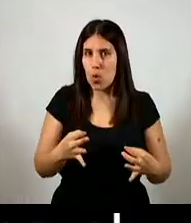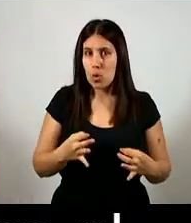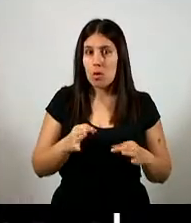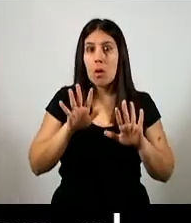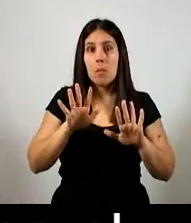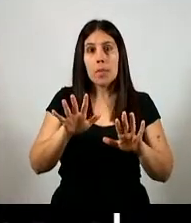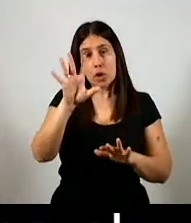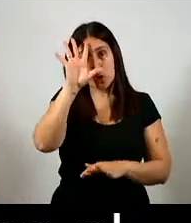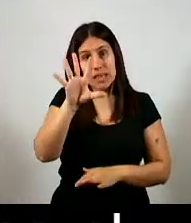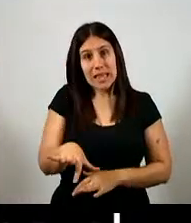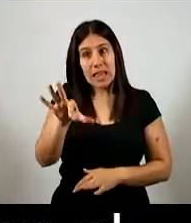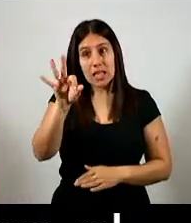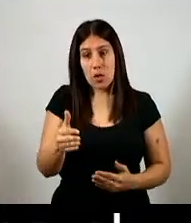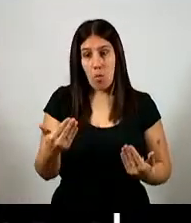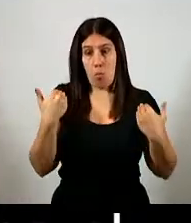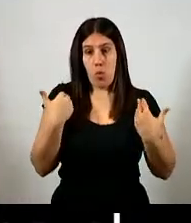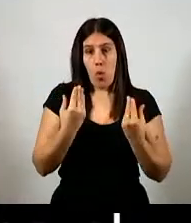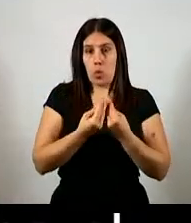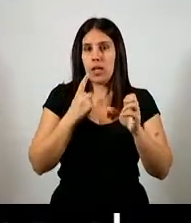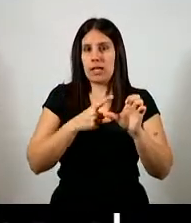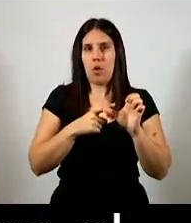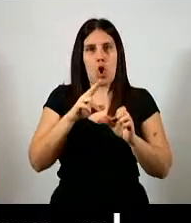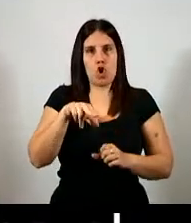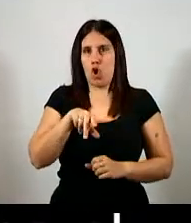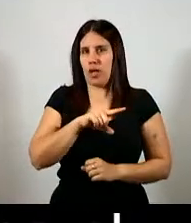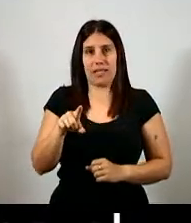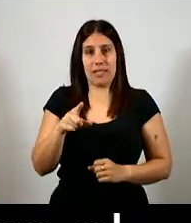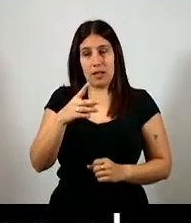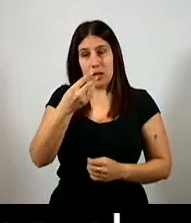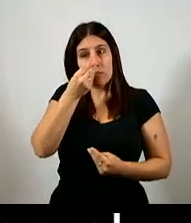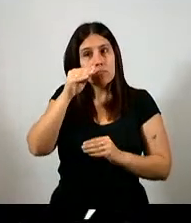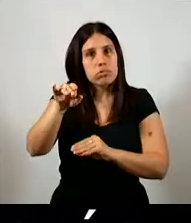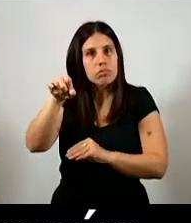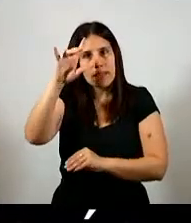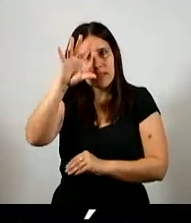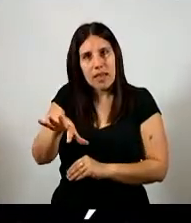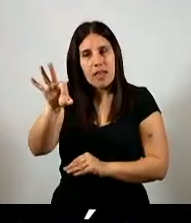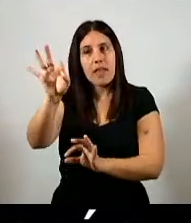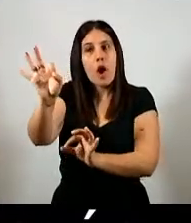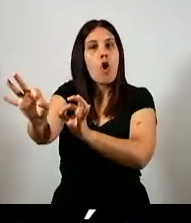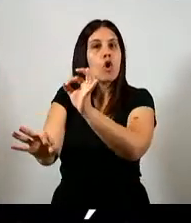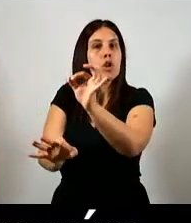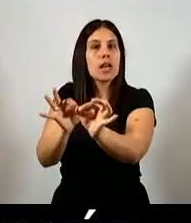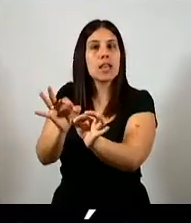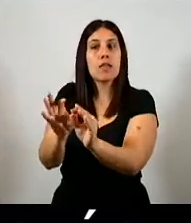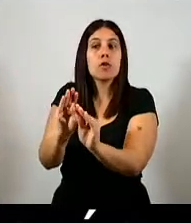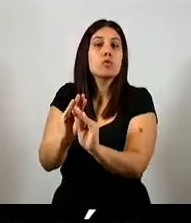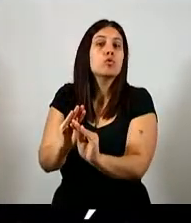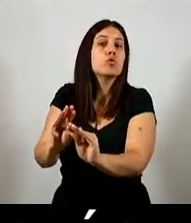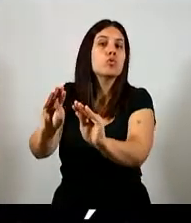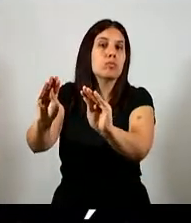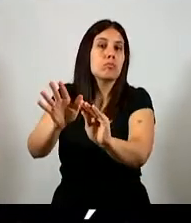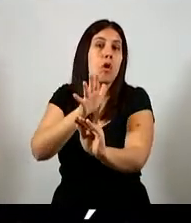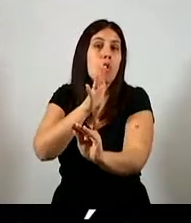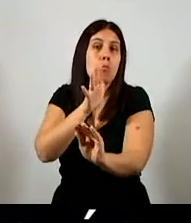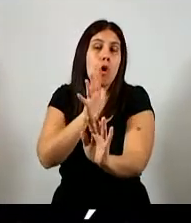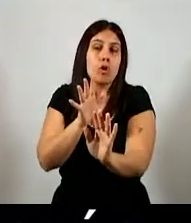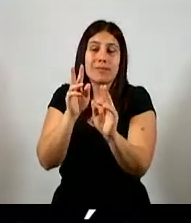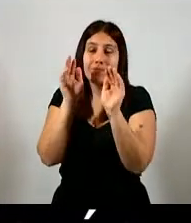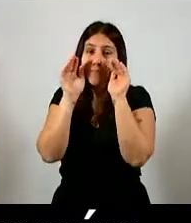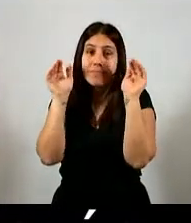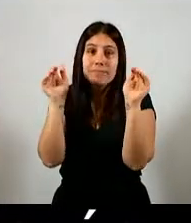una decisión tomada por nosotros, es exclusiva de la organización, que tiene sus criterios basados, lógicamente, en el